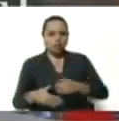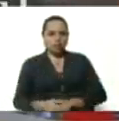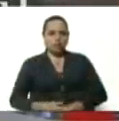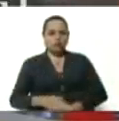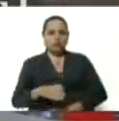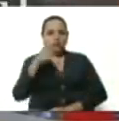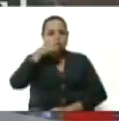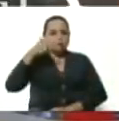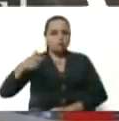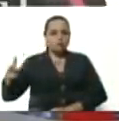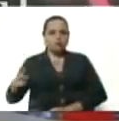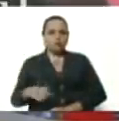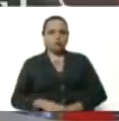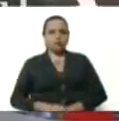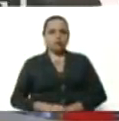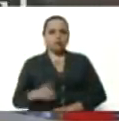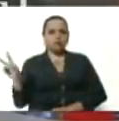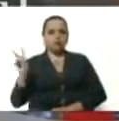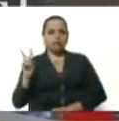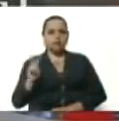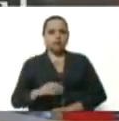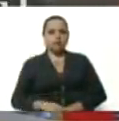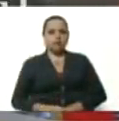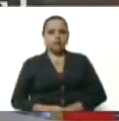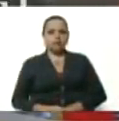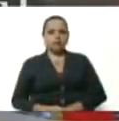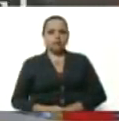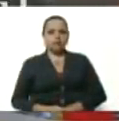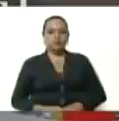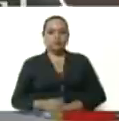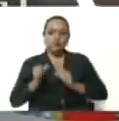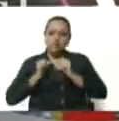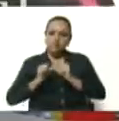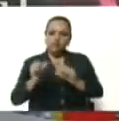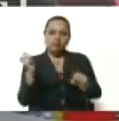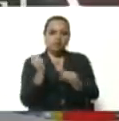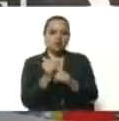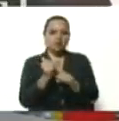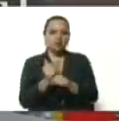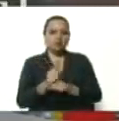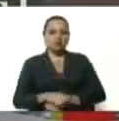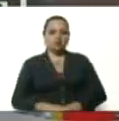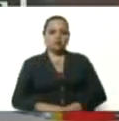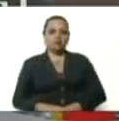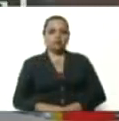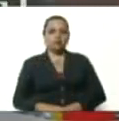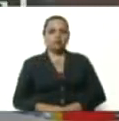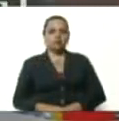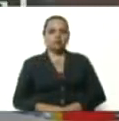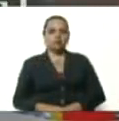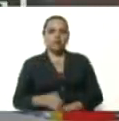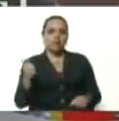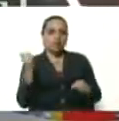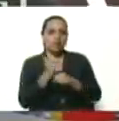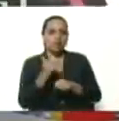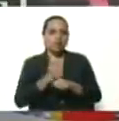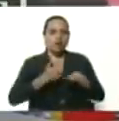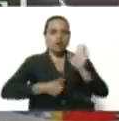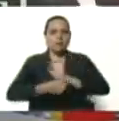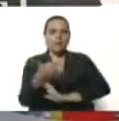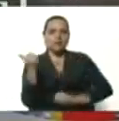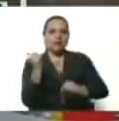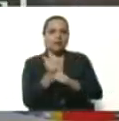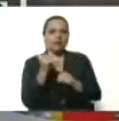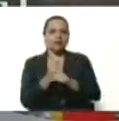soberano del pueblo de Venezuela. Bueno, sigamos trabajando, eso es lo que nos toca a nosotros. Trabajo y más